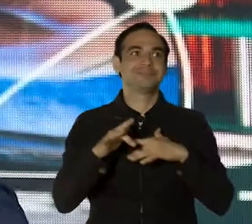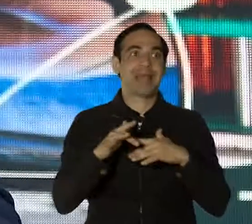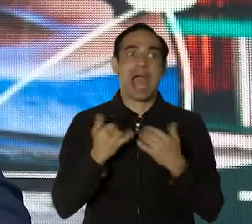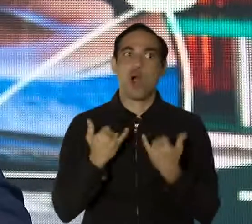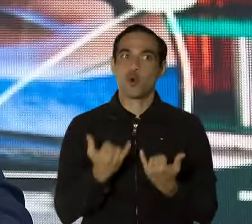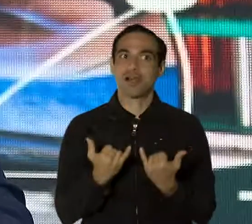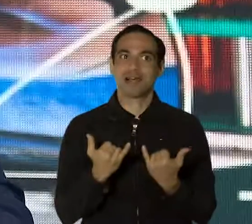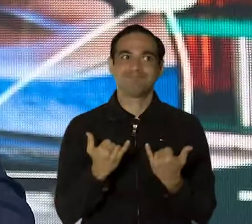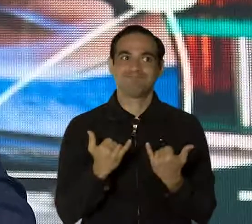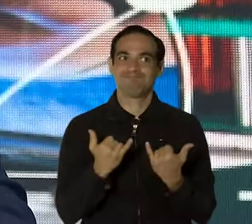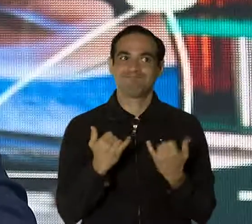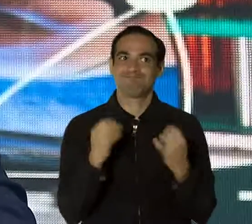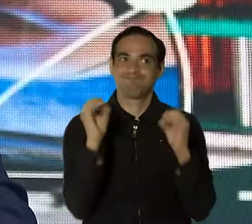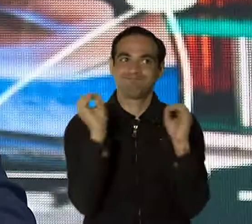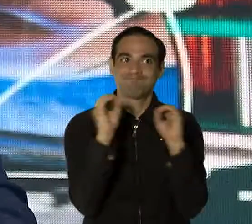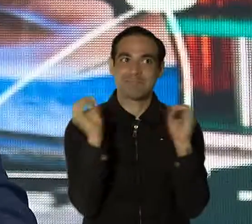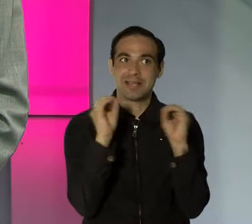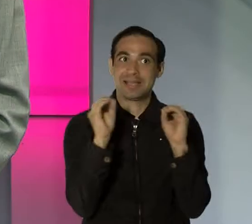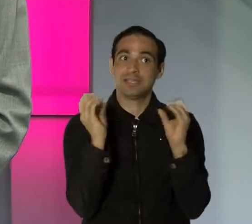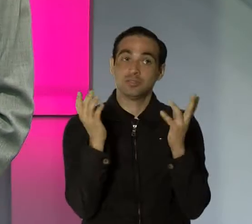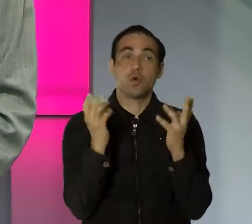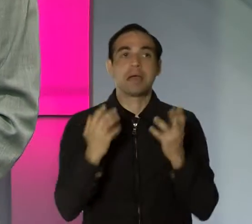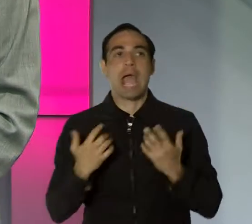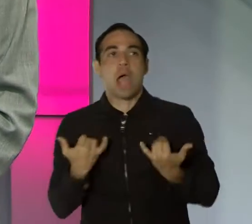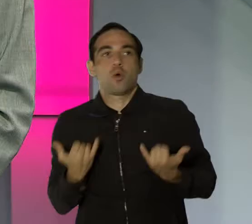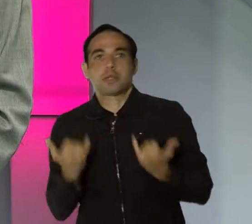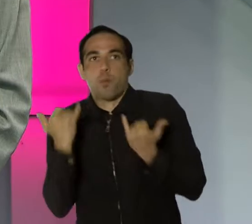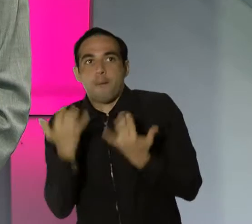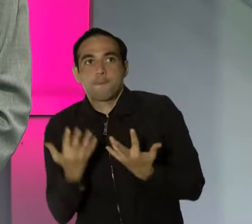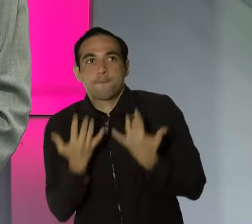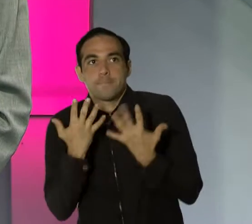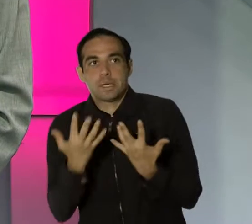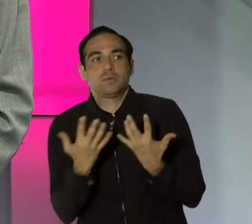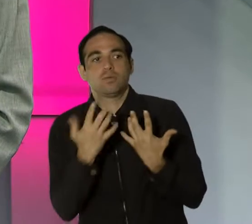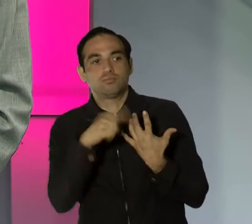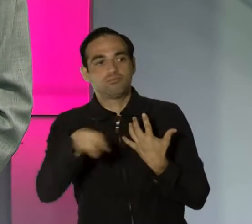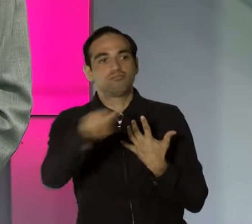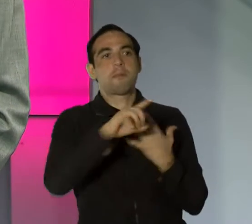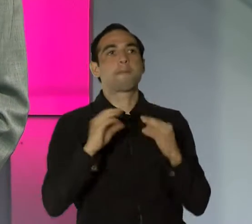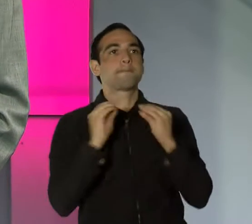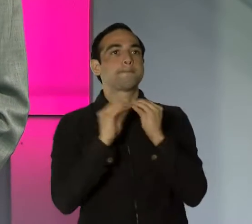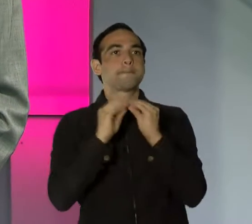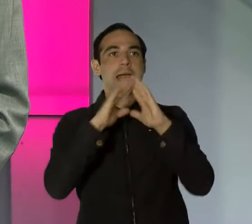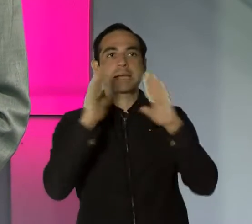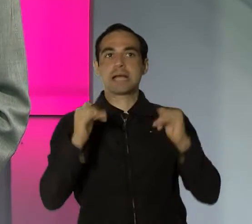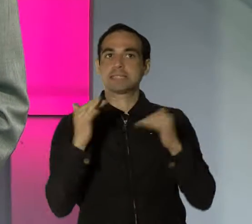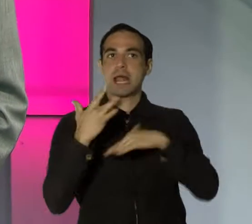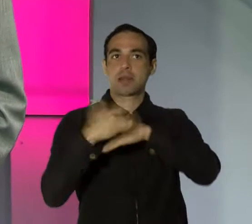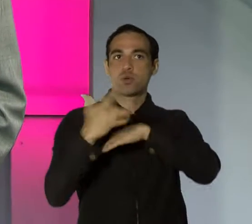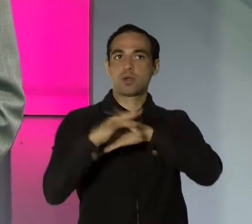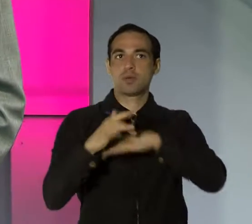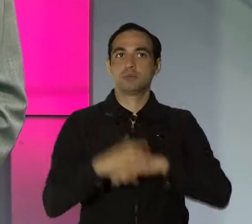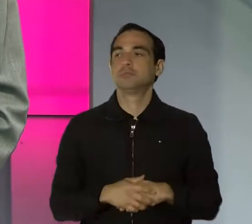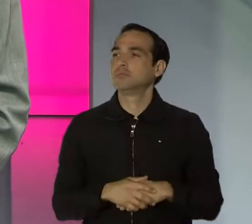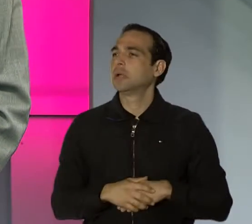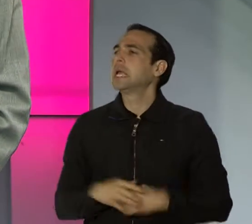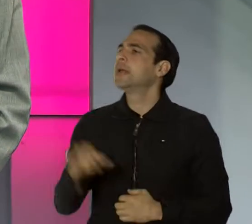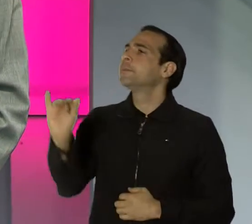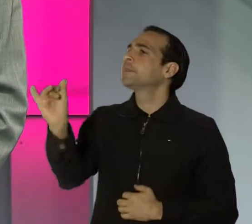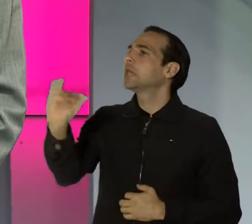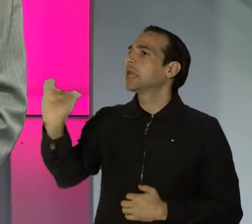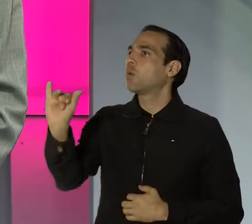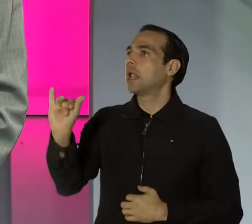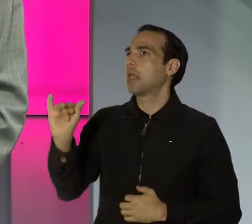en espera de eso. Pero hay una situación también, Alicea, y es en la baja que ha habido, en la depreciación que ha habido